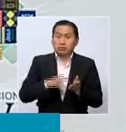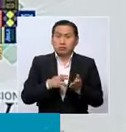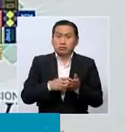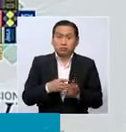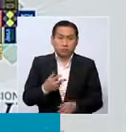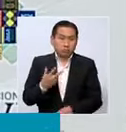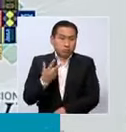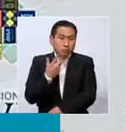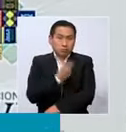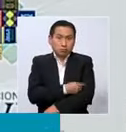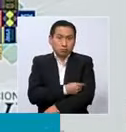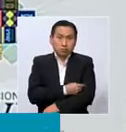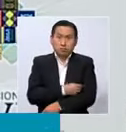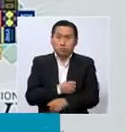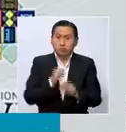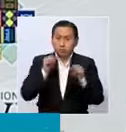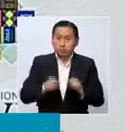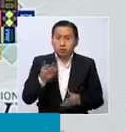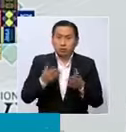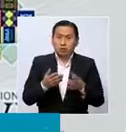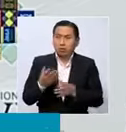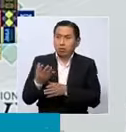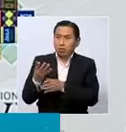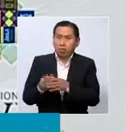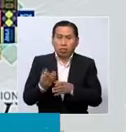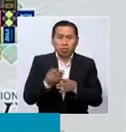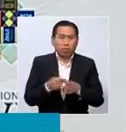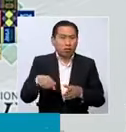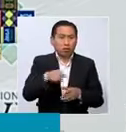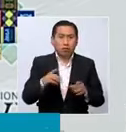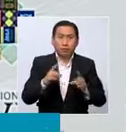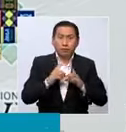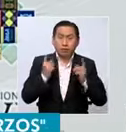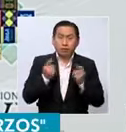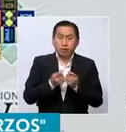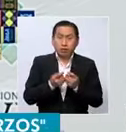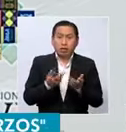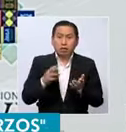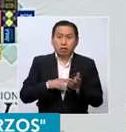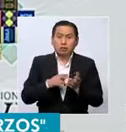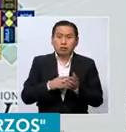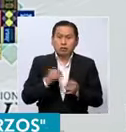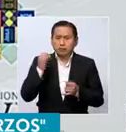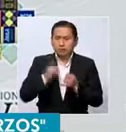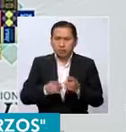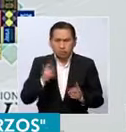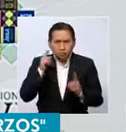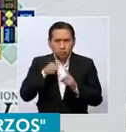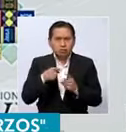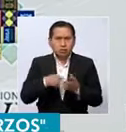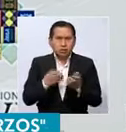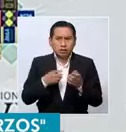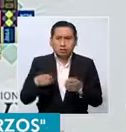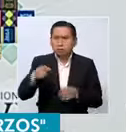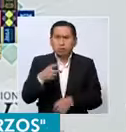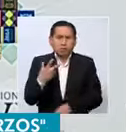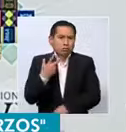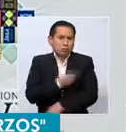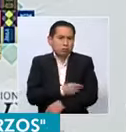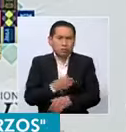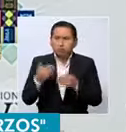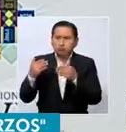vacunas pudiesen mermar en algún departamento al final el objetivo es ese administrar las